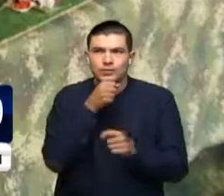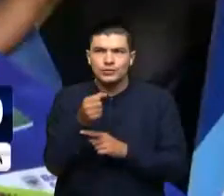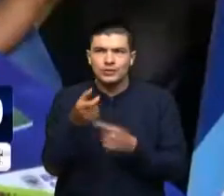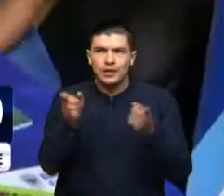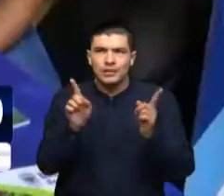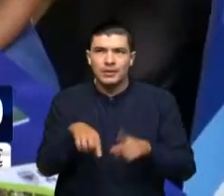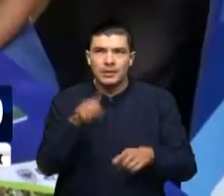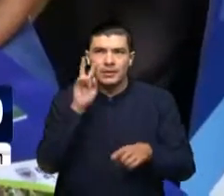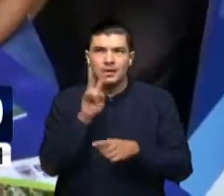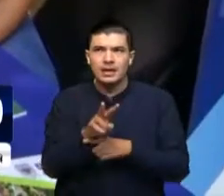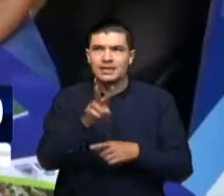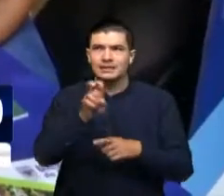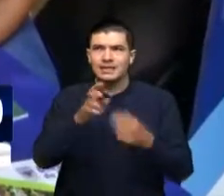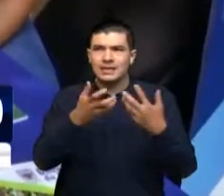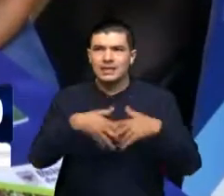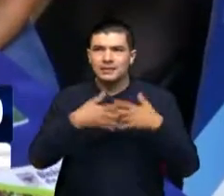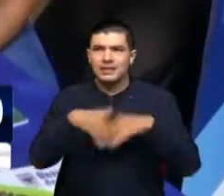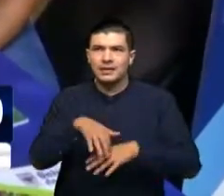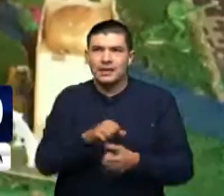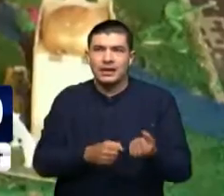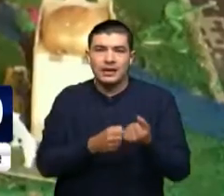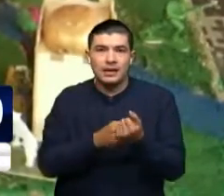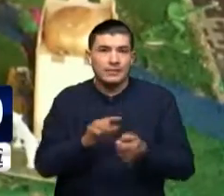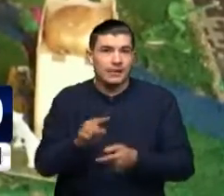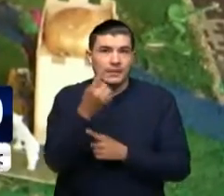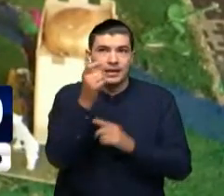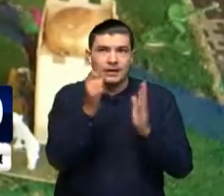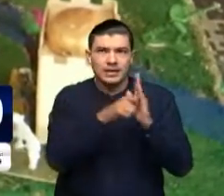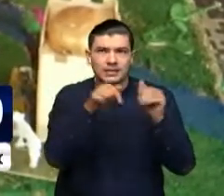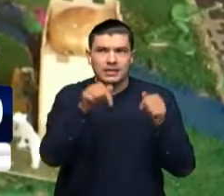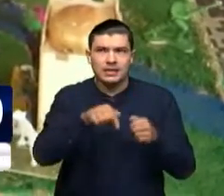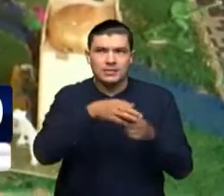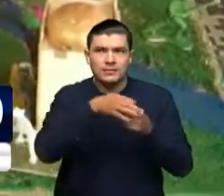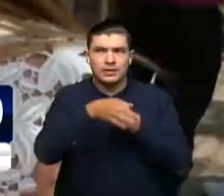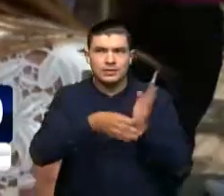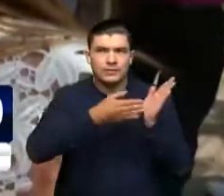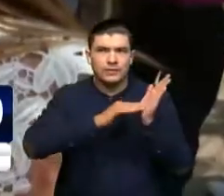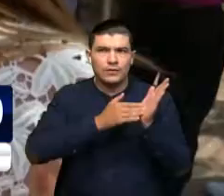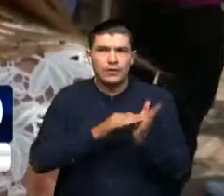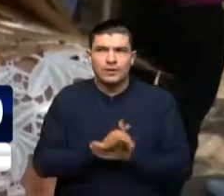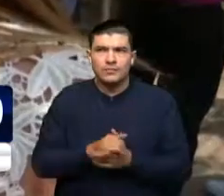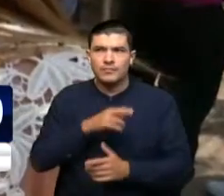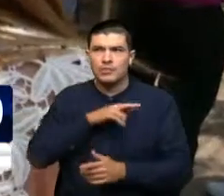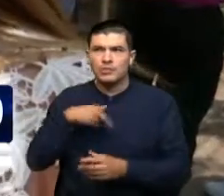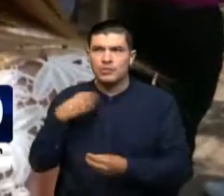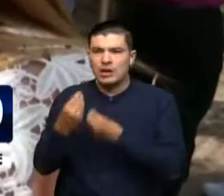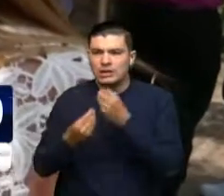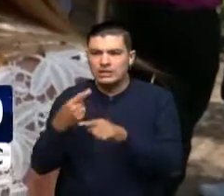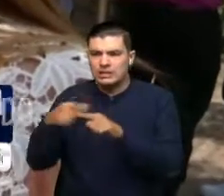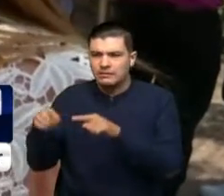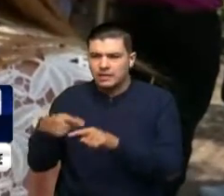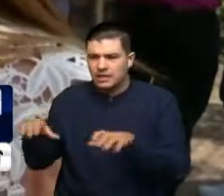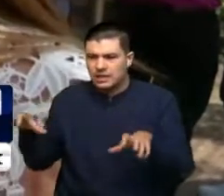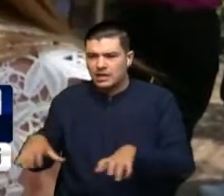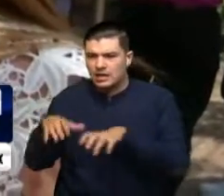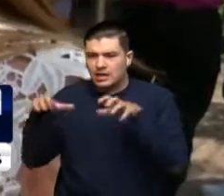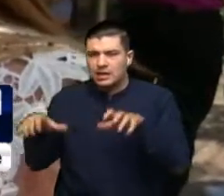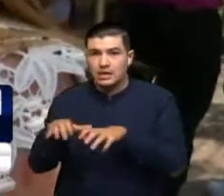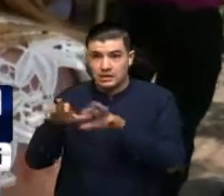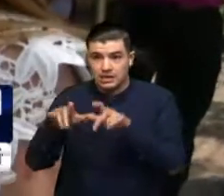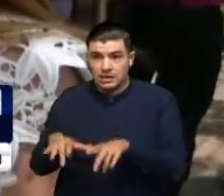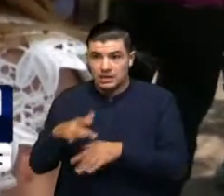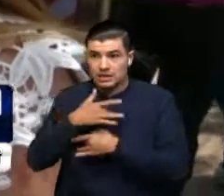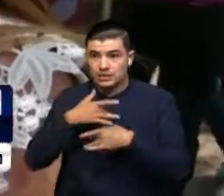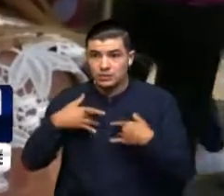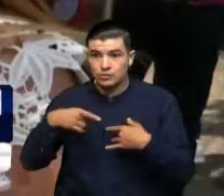con el auspicio de 7 empresas, hace su primera parada en el municipio de Florida Blanca. Entonces, tenemos diferentes actividades. La Secretaría de Salud de la Alcaldía de Florida